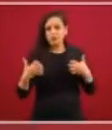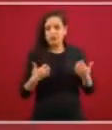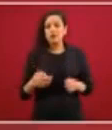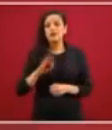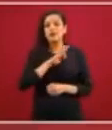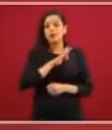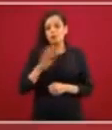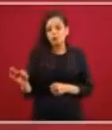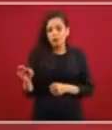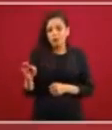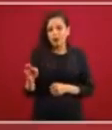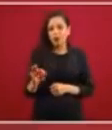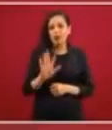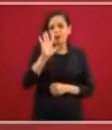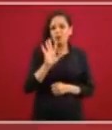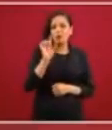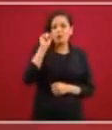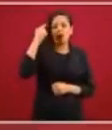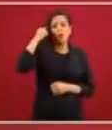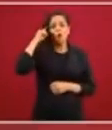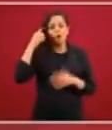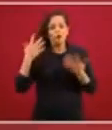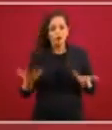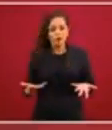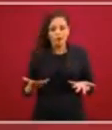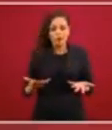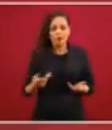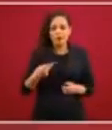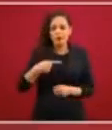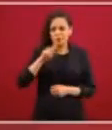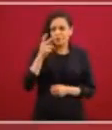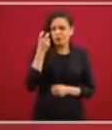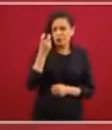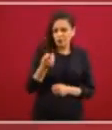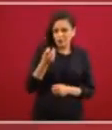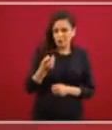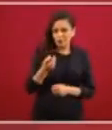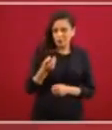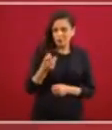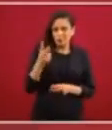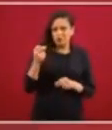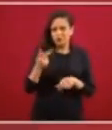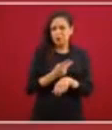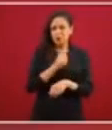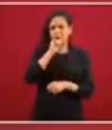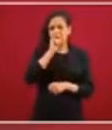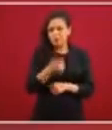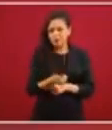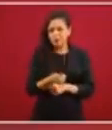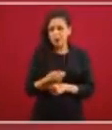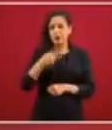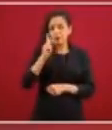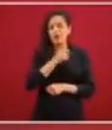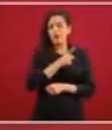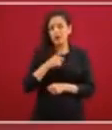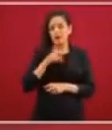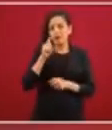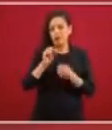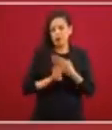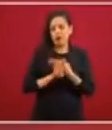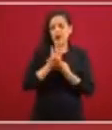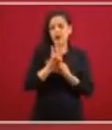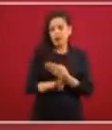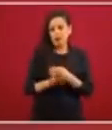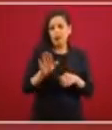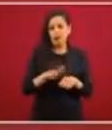agresiva, no pasa nada, pero hay que procurar que esto no ocurra, porque si alguien reacciona de manera agresiva o con